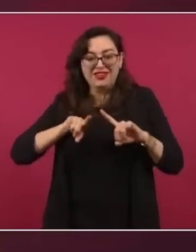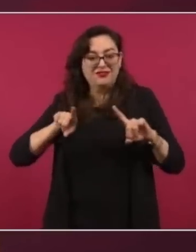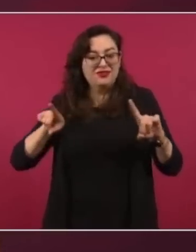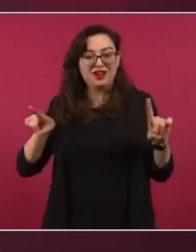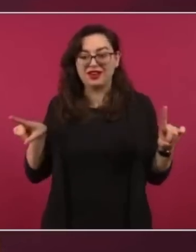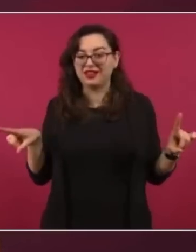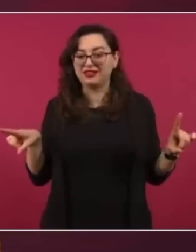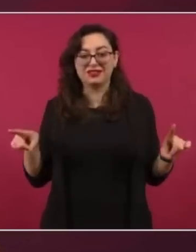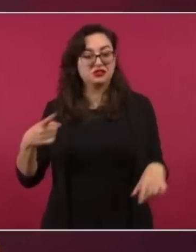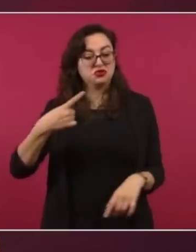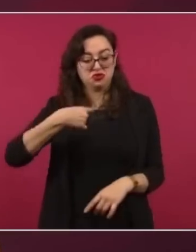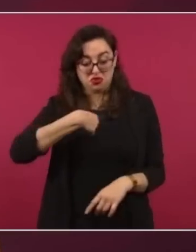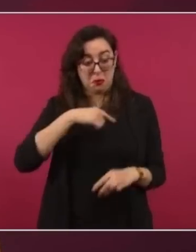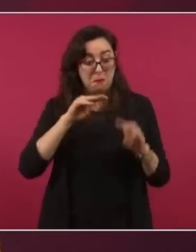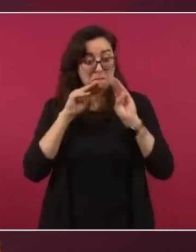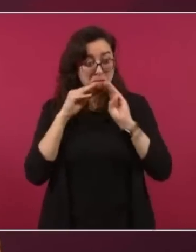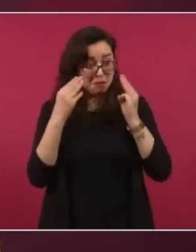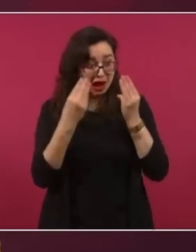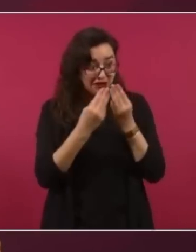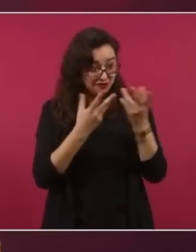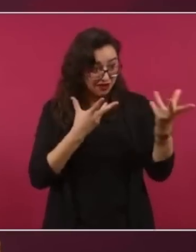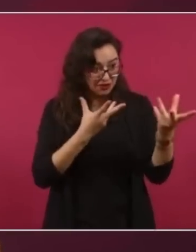nosotros no somos mafiosos,